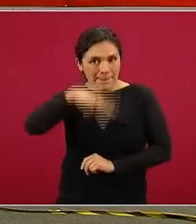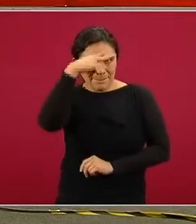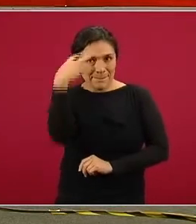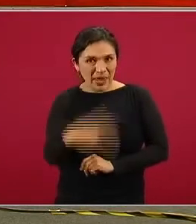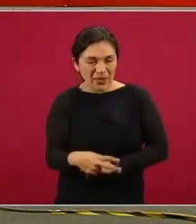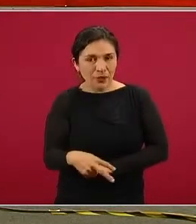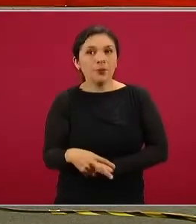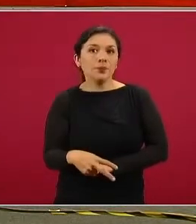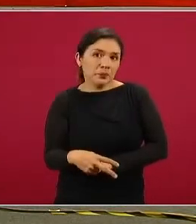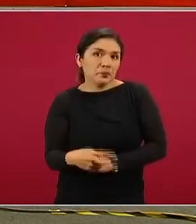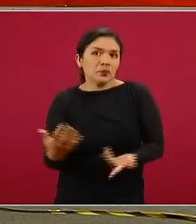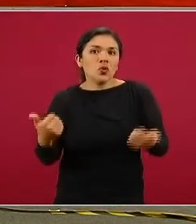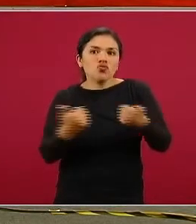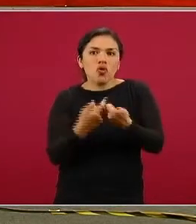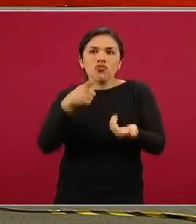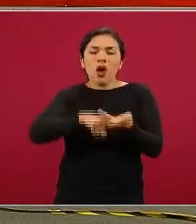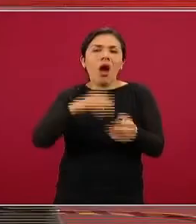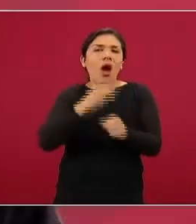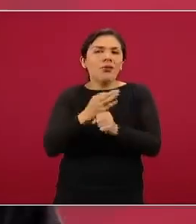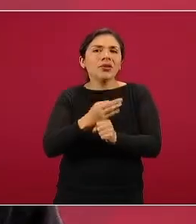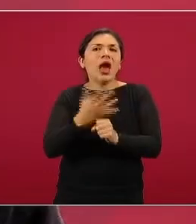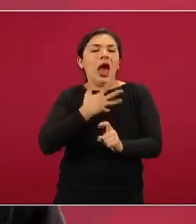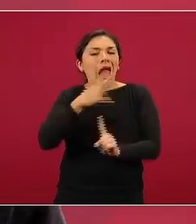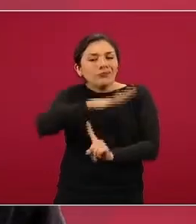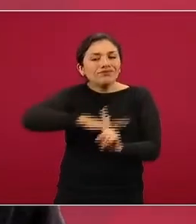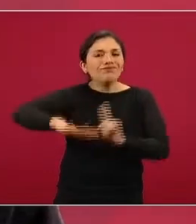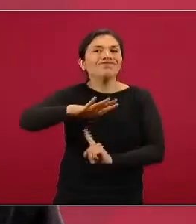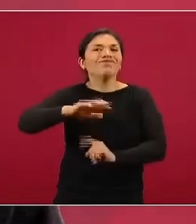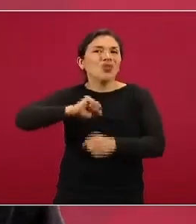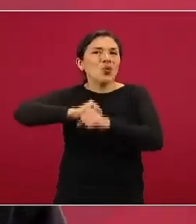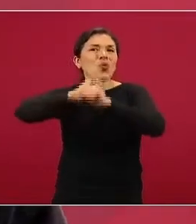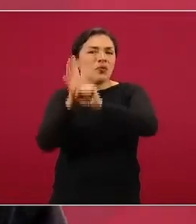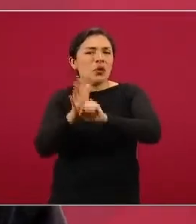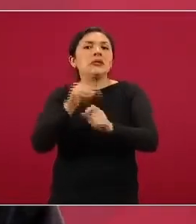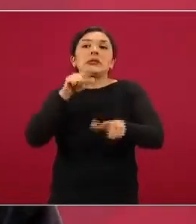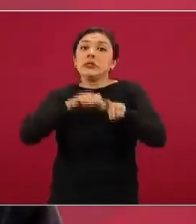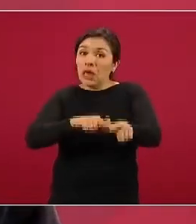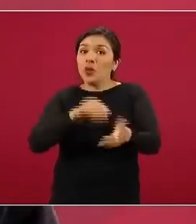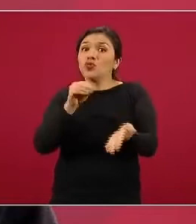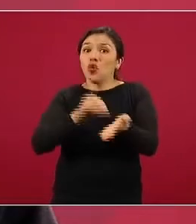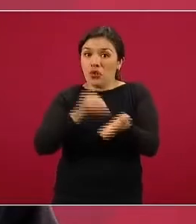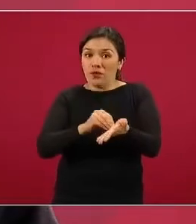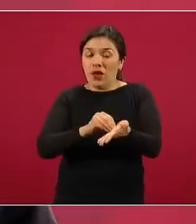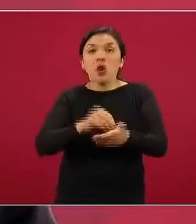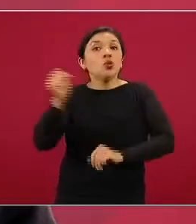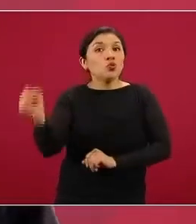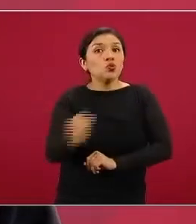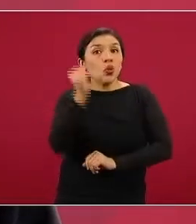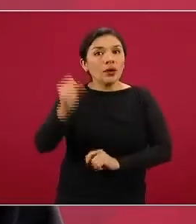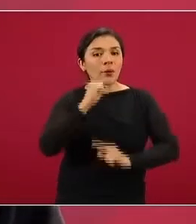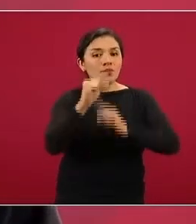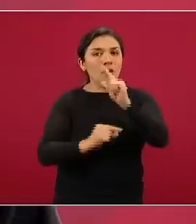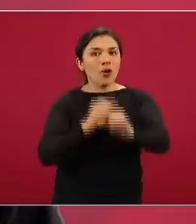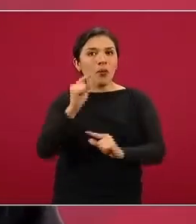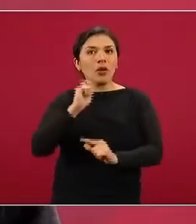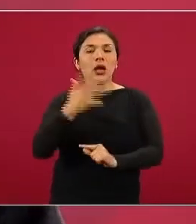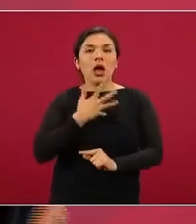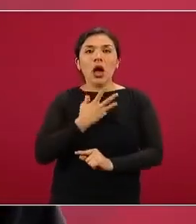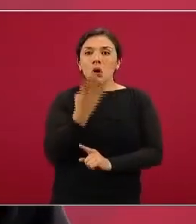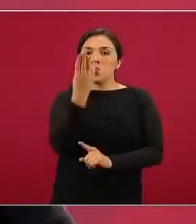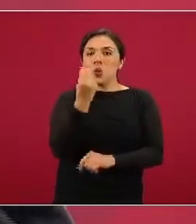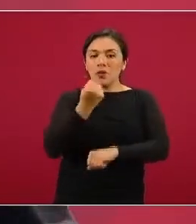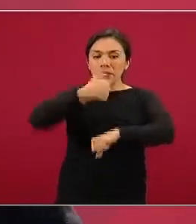México, aún dentro del contexto de una epidemia que sigue activa, afortunadamente ya con casi 9